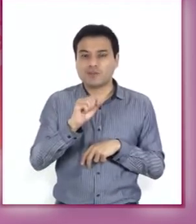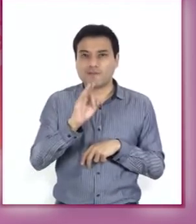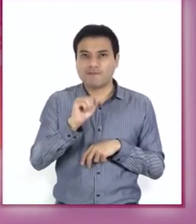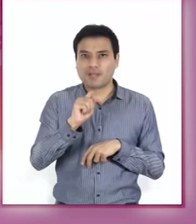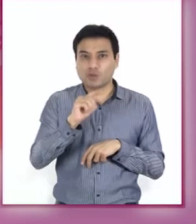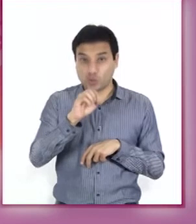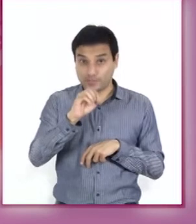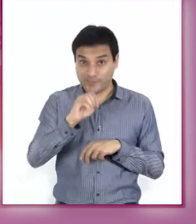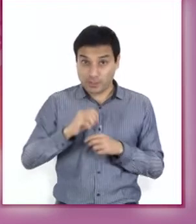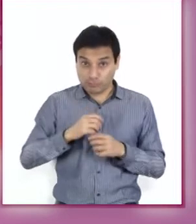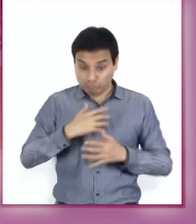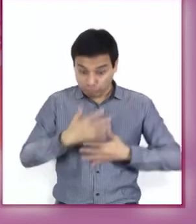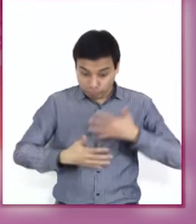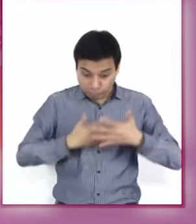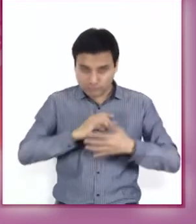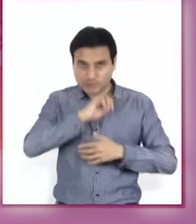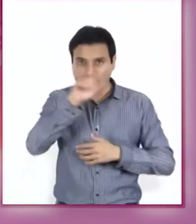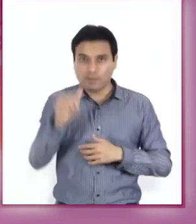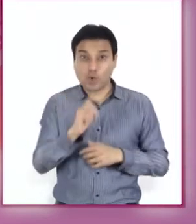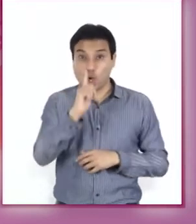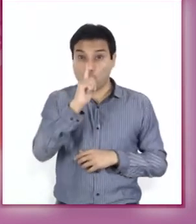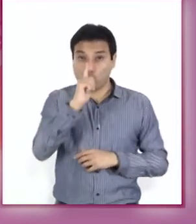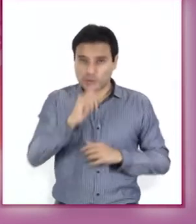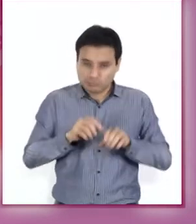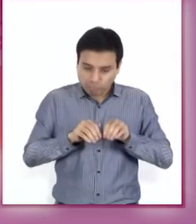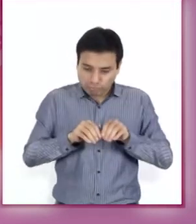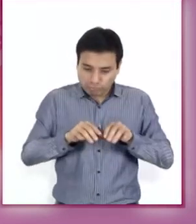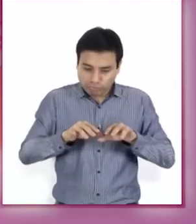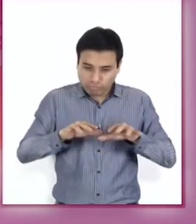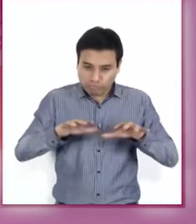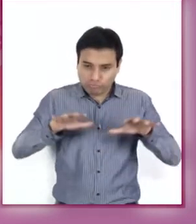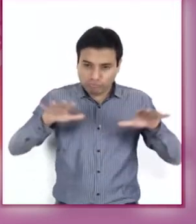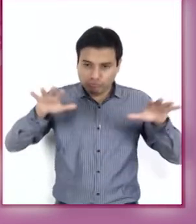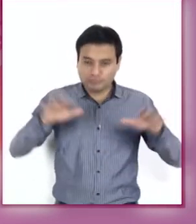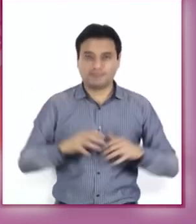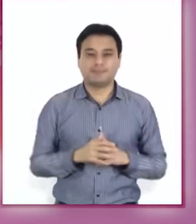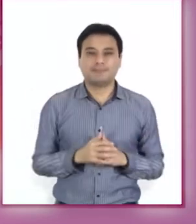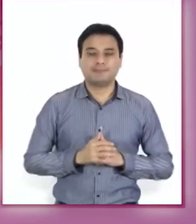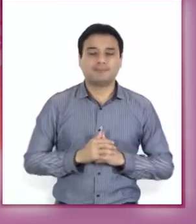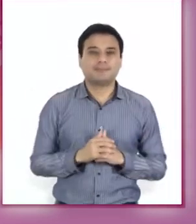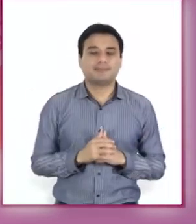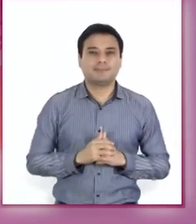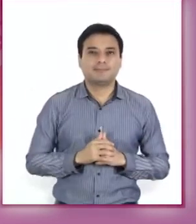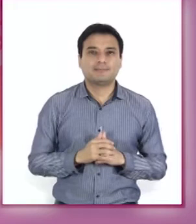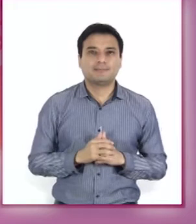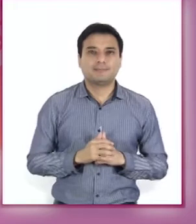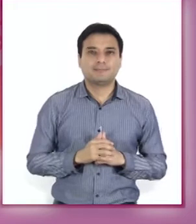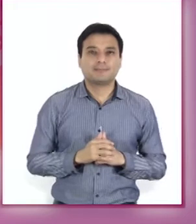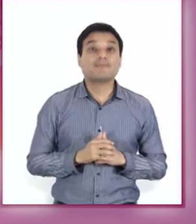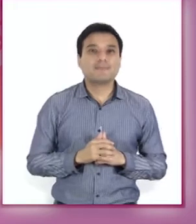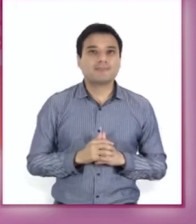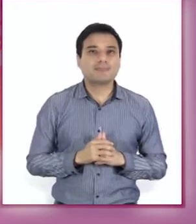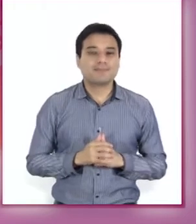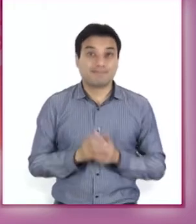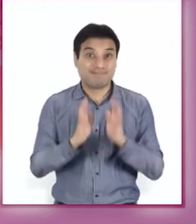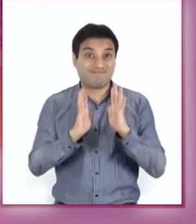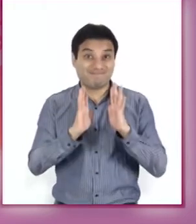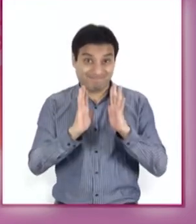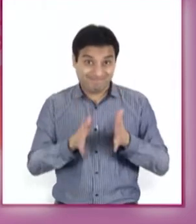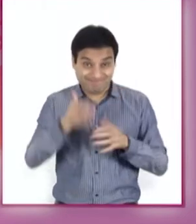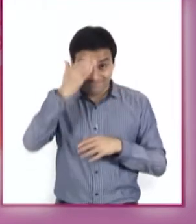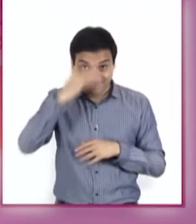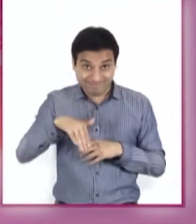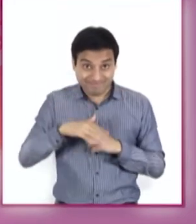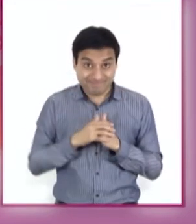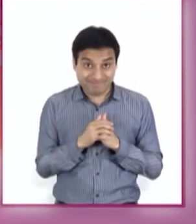adenosina, ocurre una reacción química que genera una luz espectacular. ¿Ya tienen en casa la